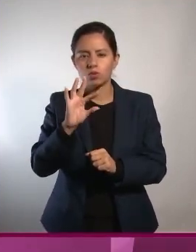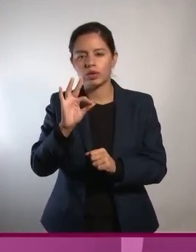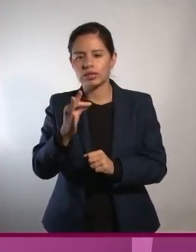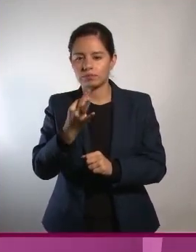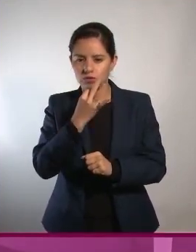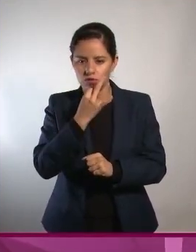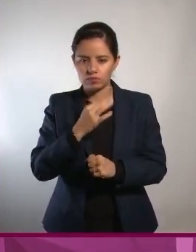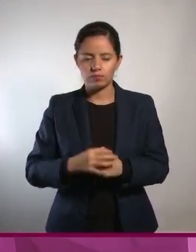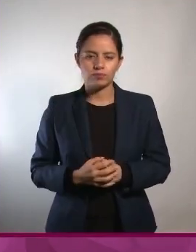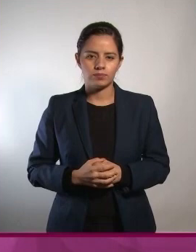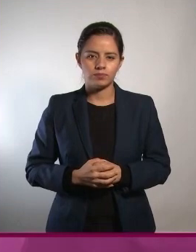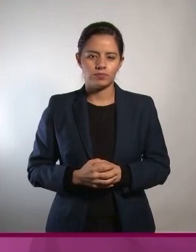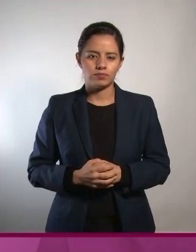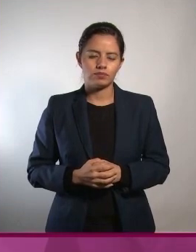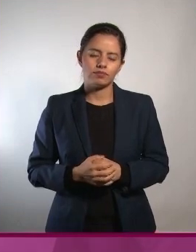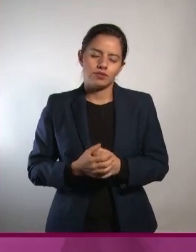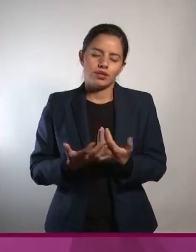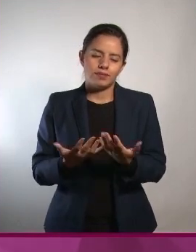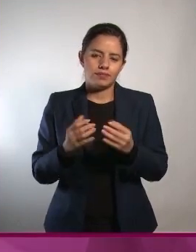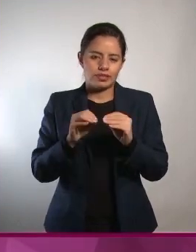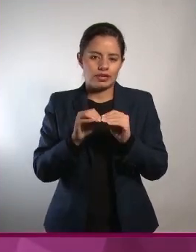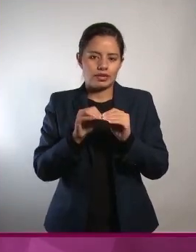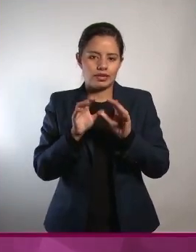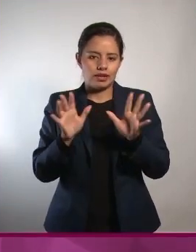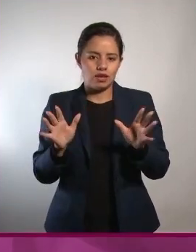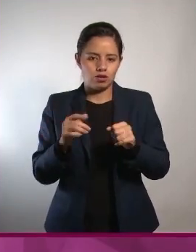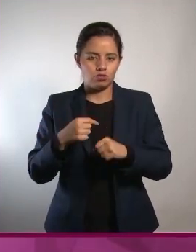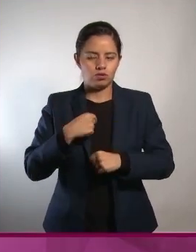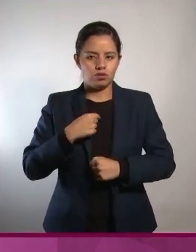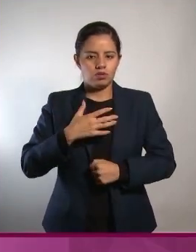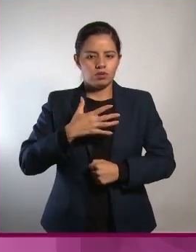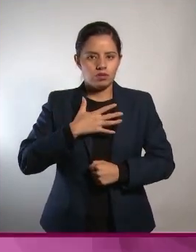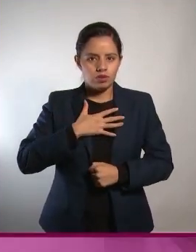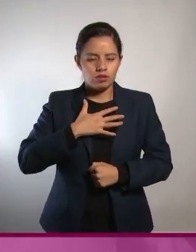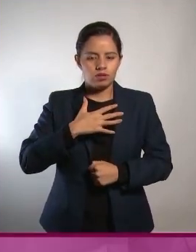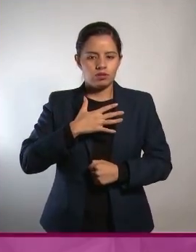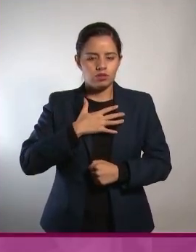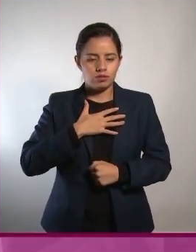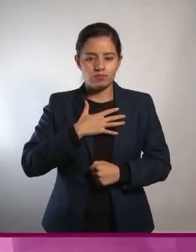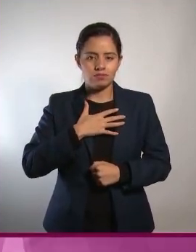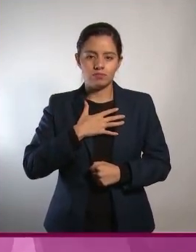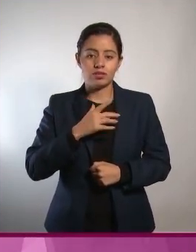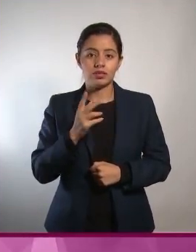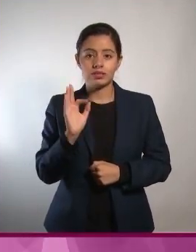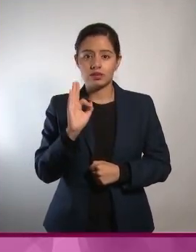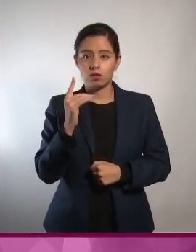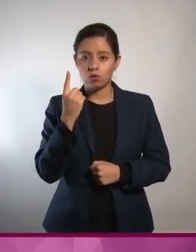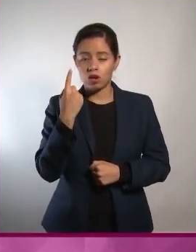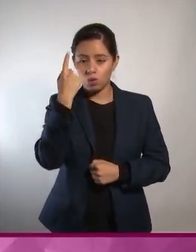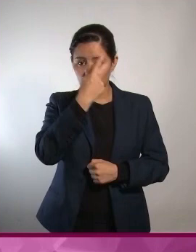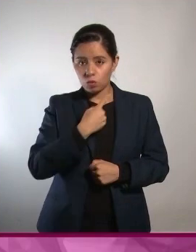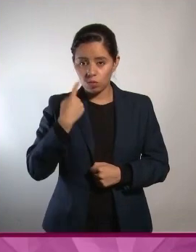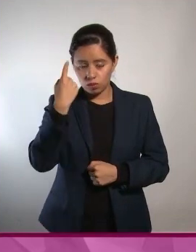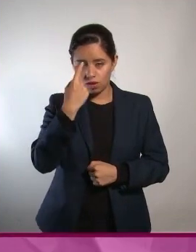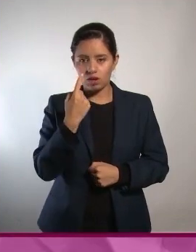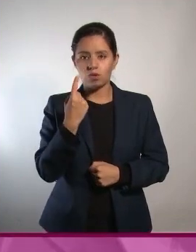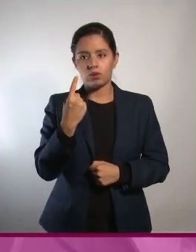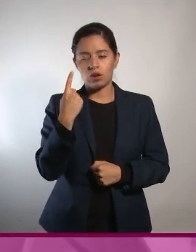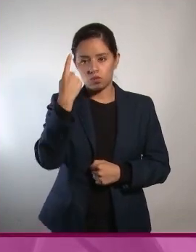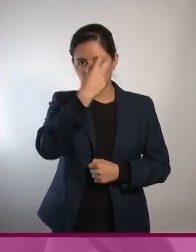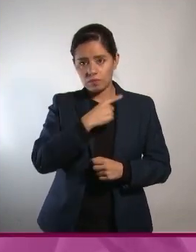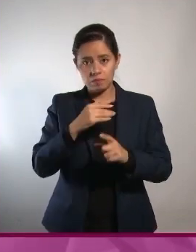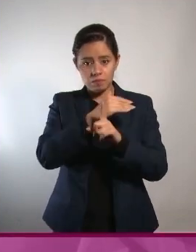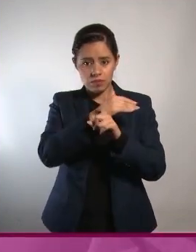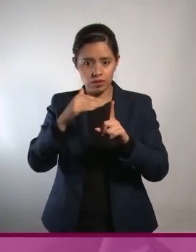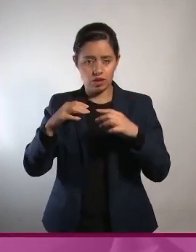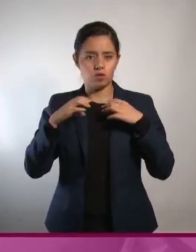pues obviamente no voy a sentir tanta agitación, pero al momento de hacer ya una hora, hora y media, pues mi cuerpo ya